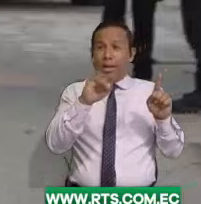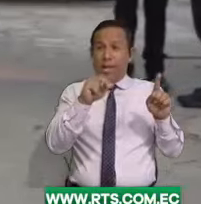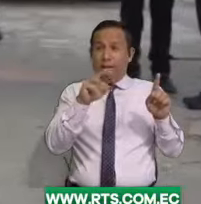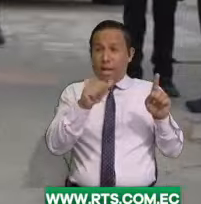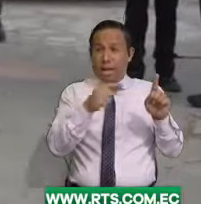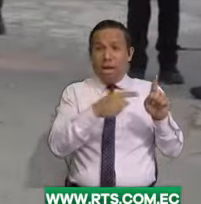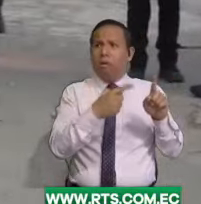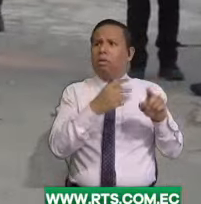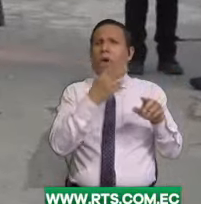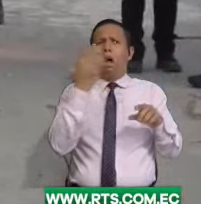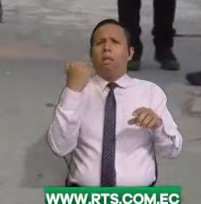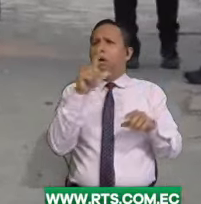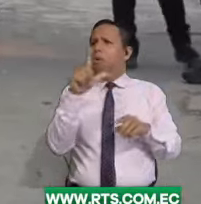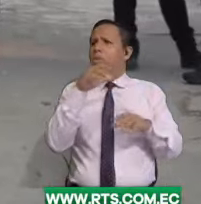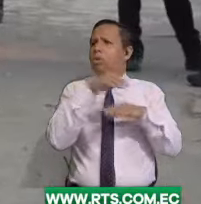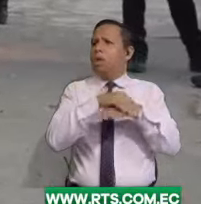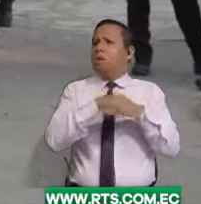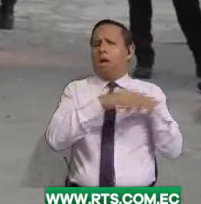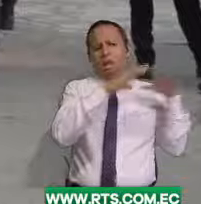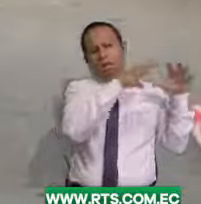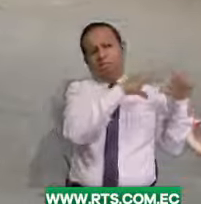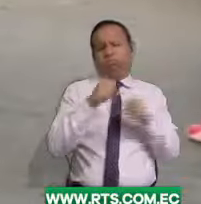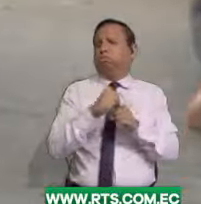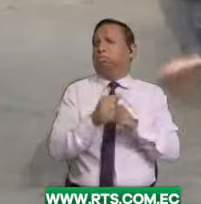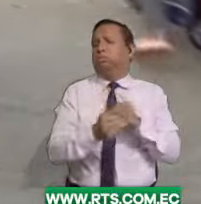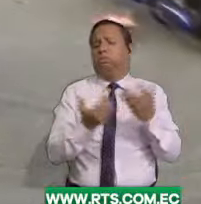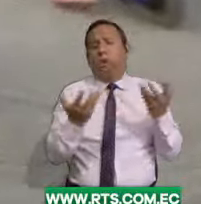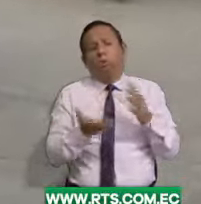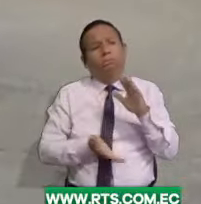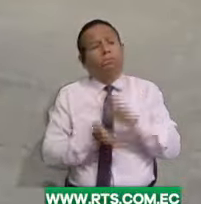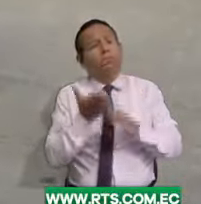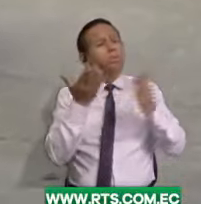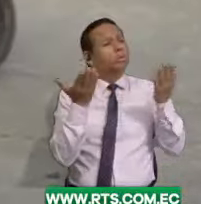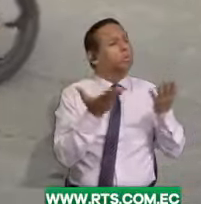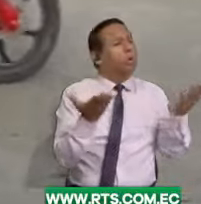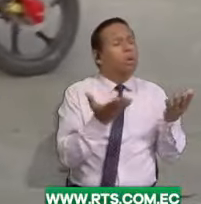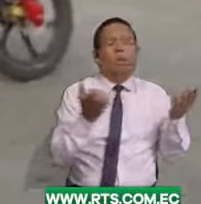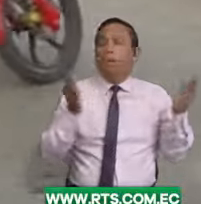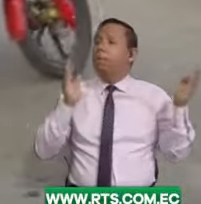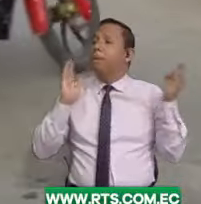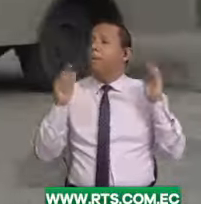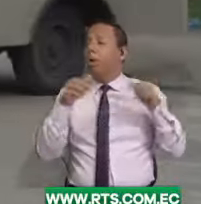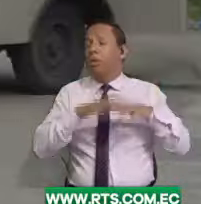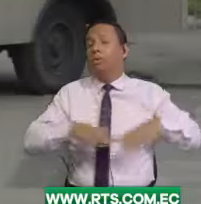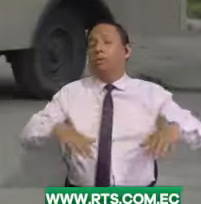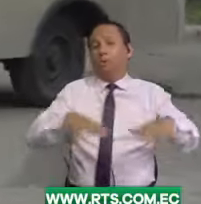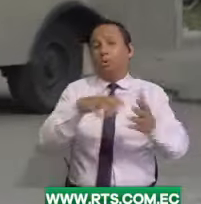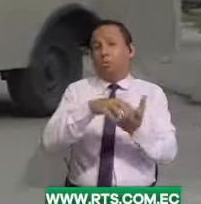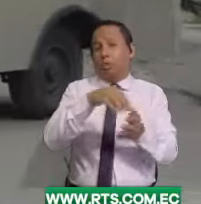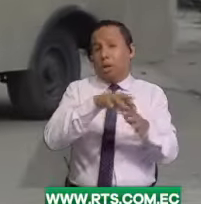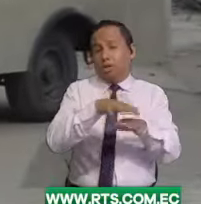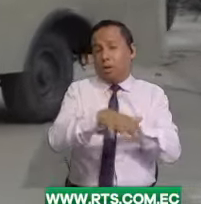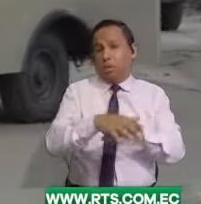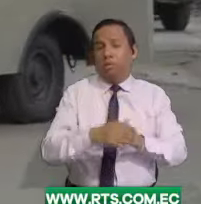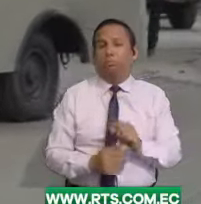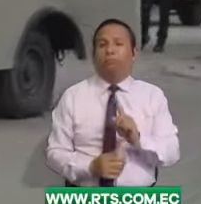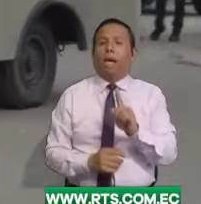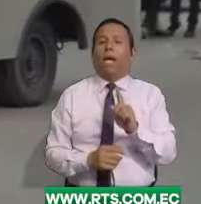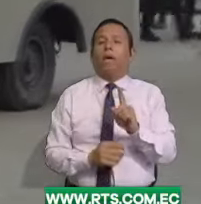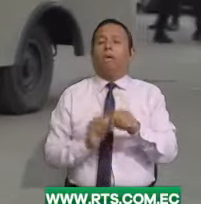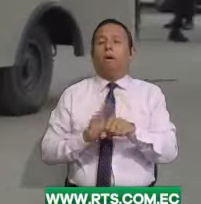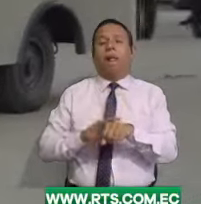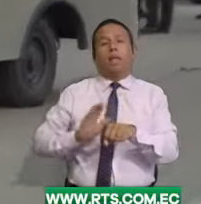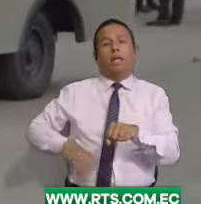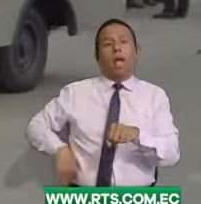tarde de este lunes en la parroquia El Salto de Babahoyo, provincia de Los Ríos. Pero lamentablemente fue